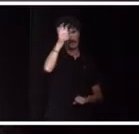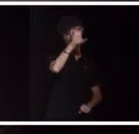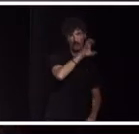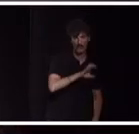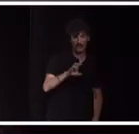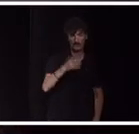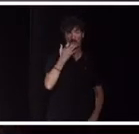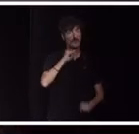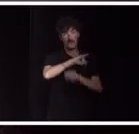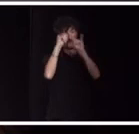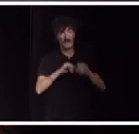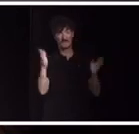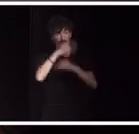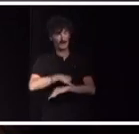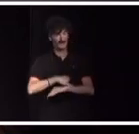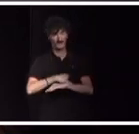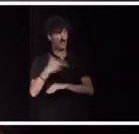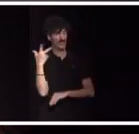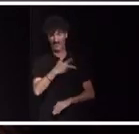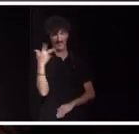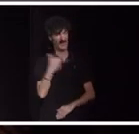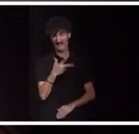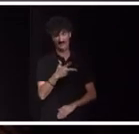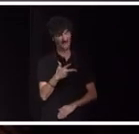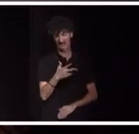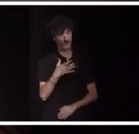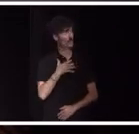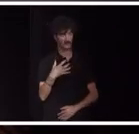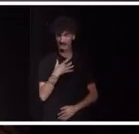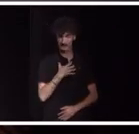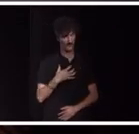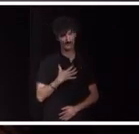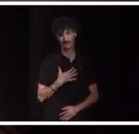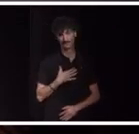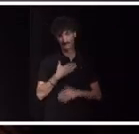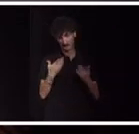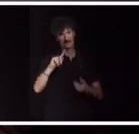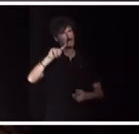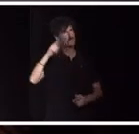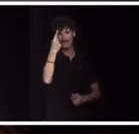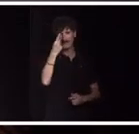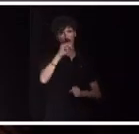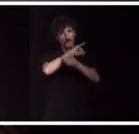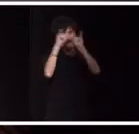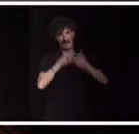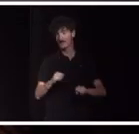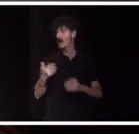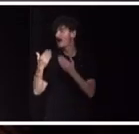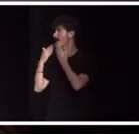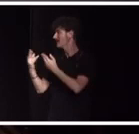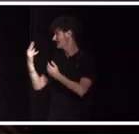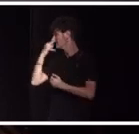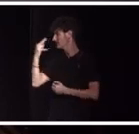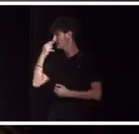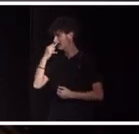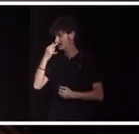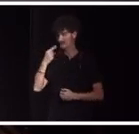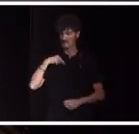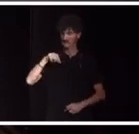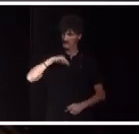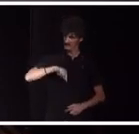no hay paz, el resto de los derechos no son posibles. Por eso, gracias, Yone, por hacernos